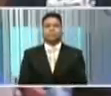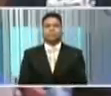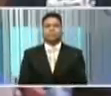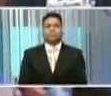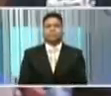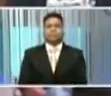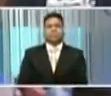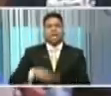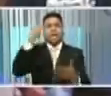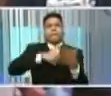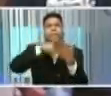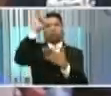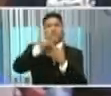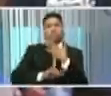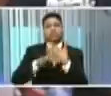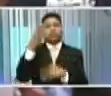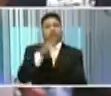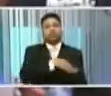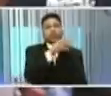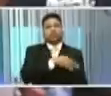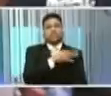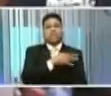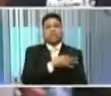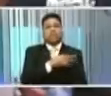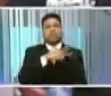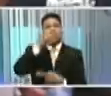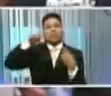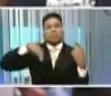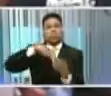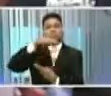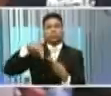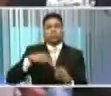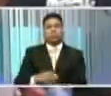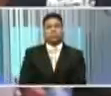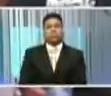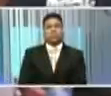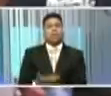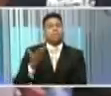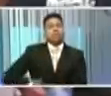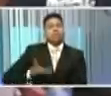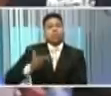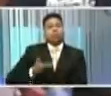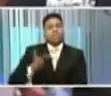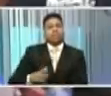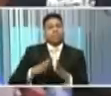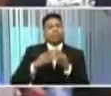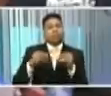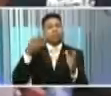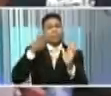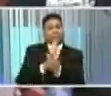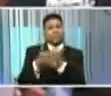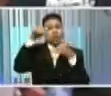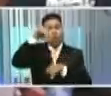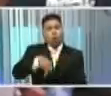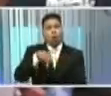del proyecto social de la revolución. Esto es muy importante para lo que estamos viviendo hoy.